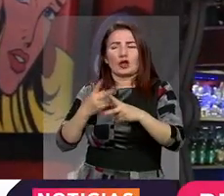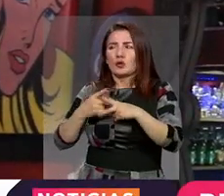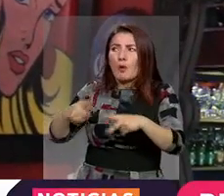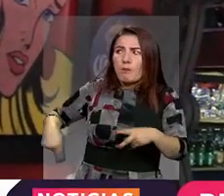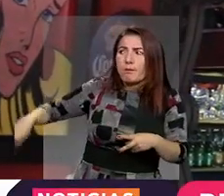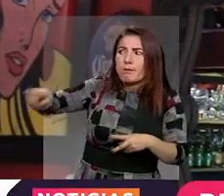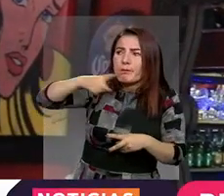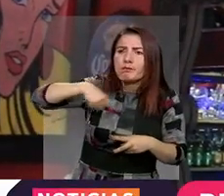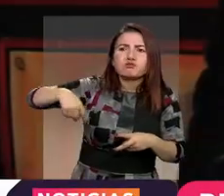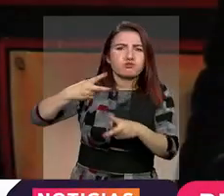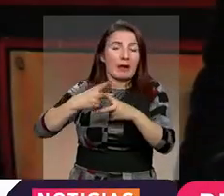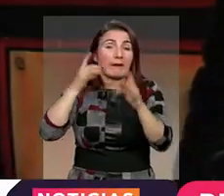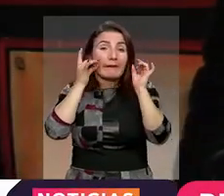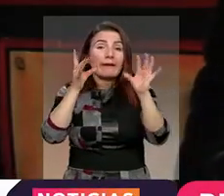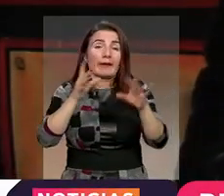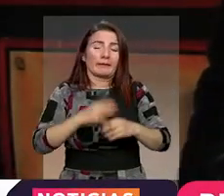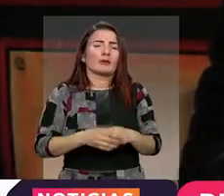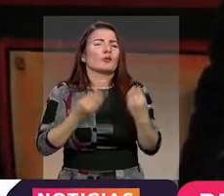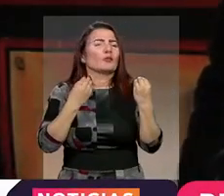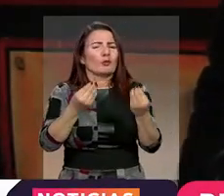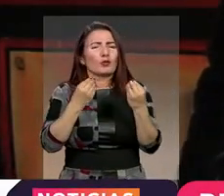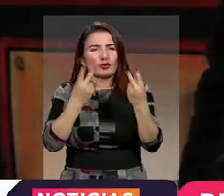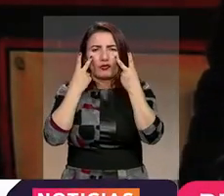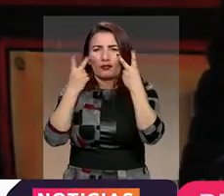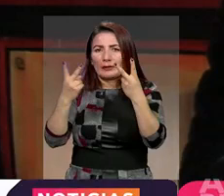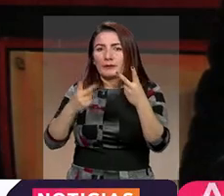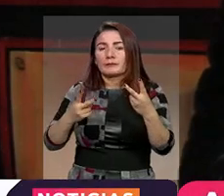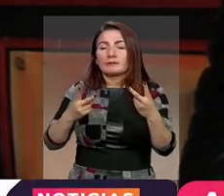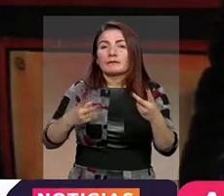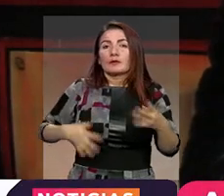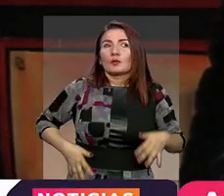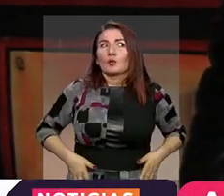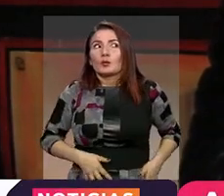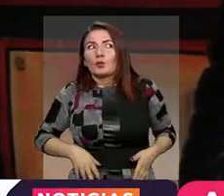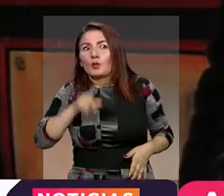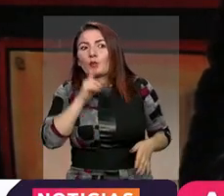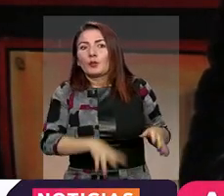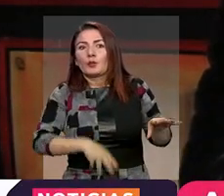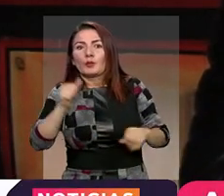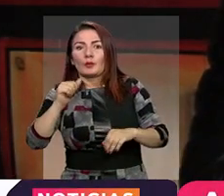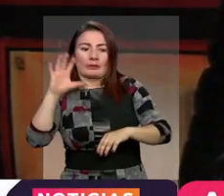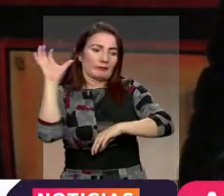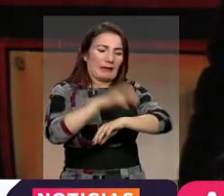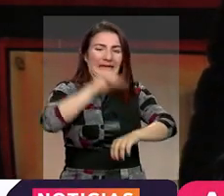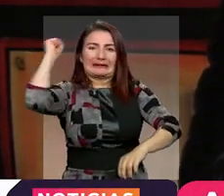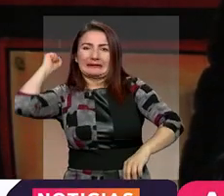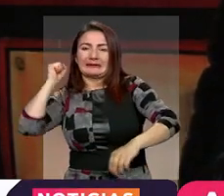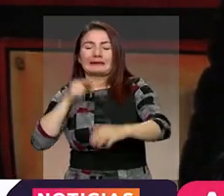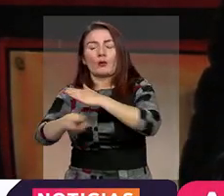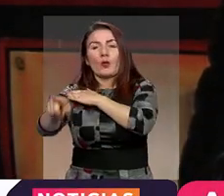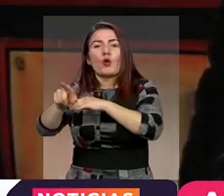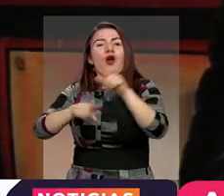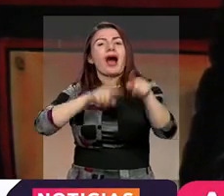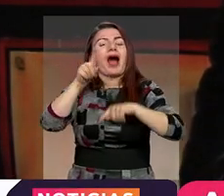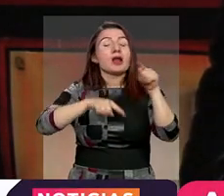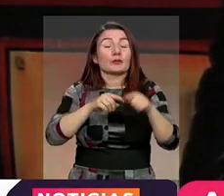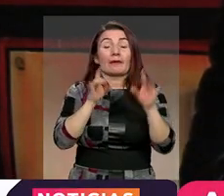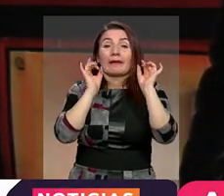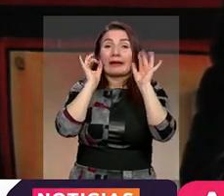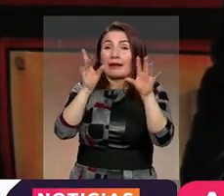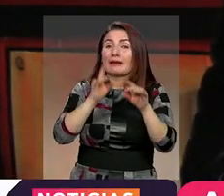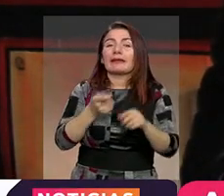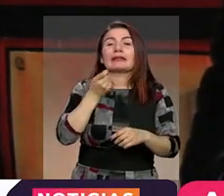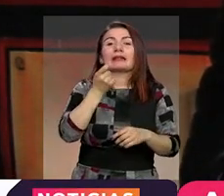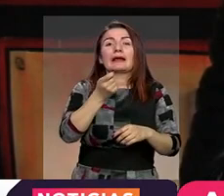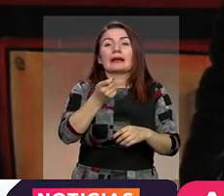que allí se han presentado. Se ve mucho el cosquilleo, también el raponazo y uno que es mucho más delicado,